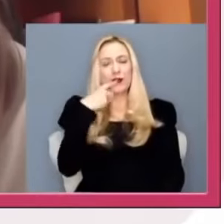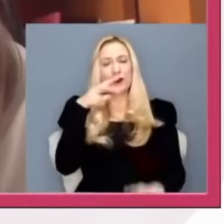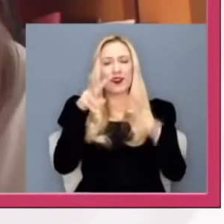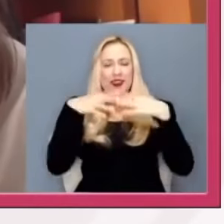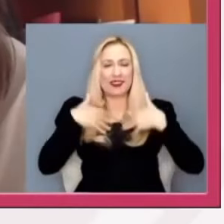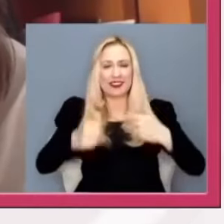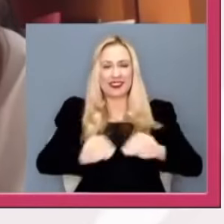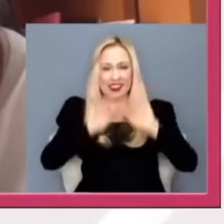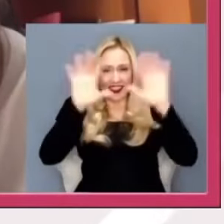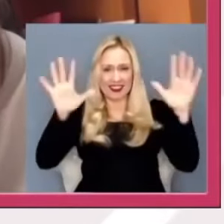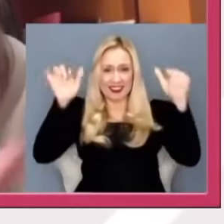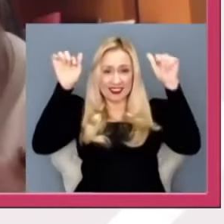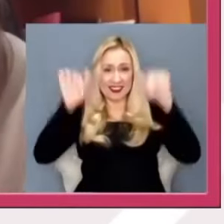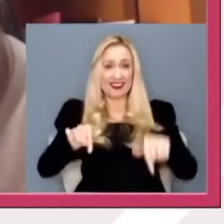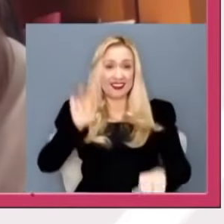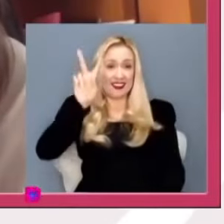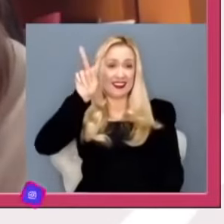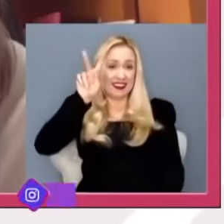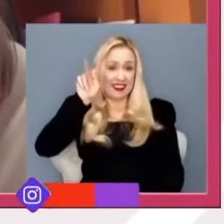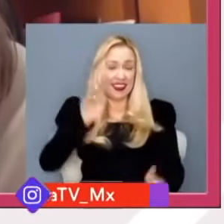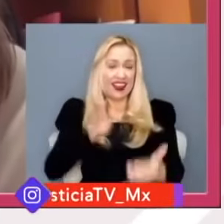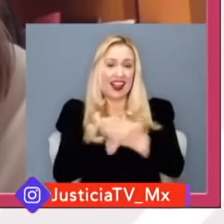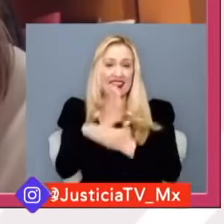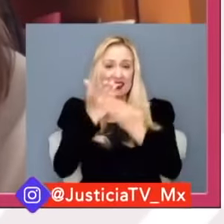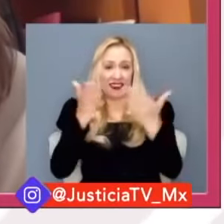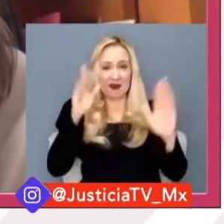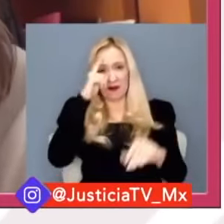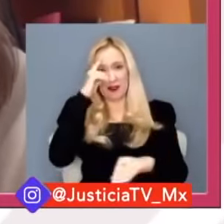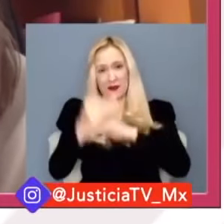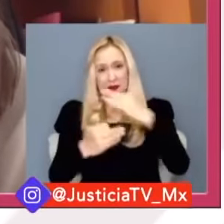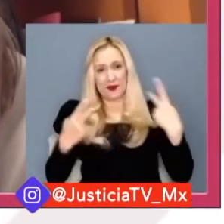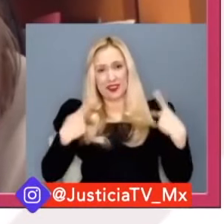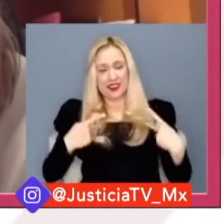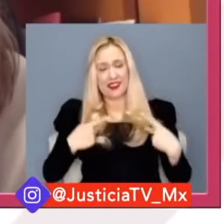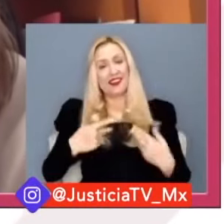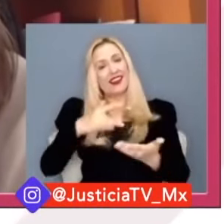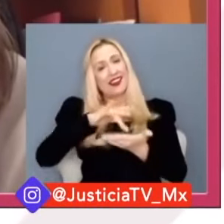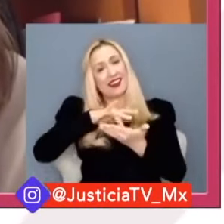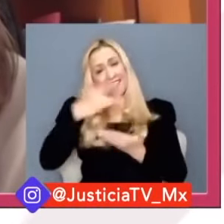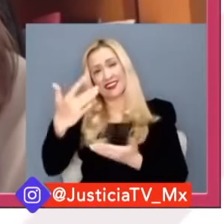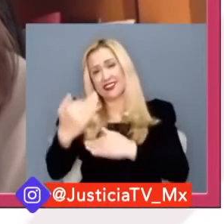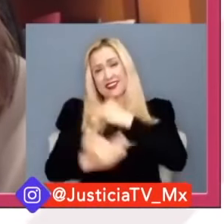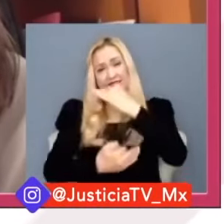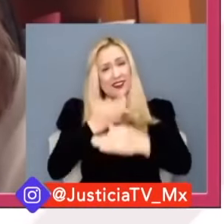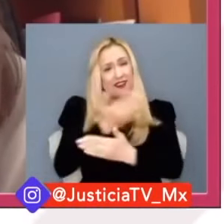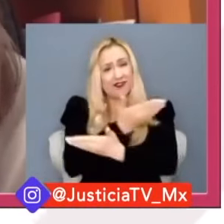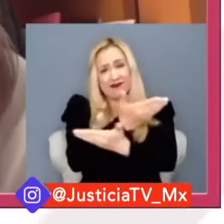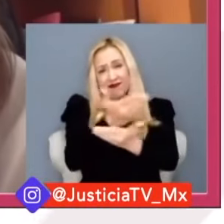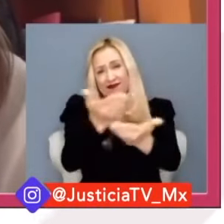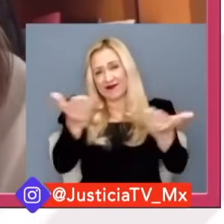Espacio Diverso, un programa accesible, un espacio accesible. Y pues darles las gracias a todas, a todes